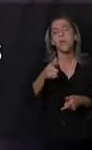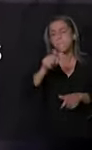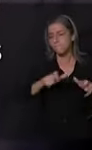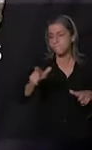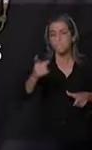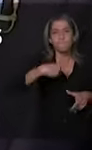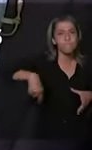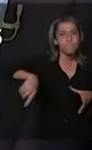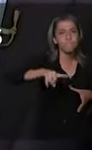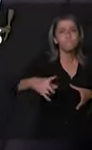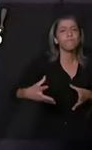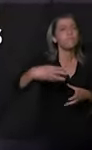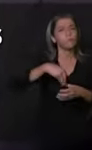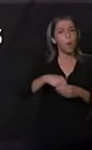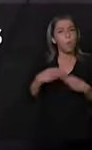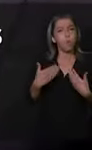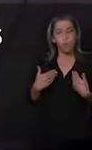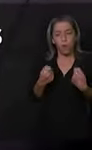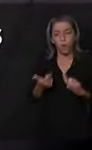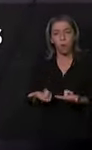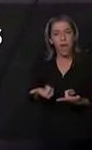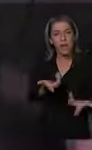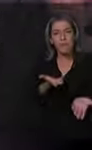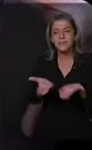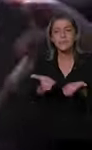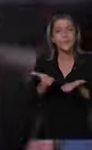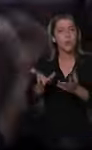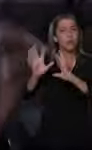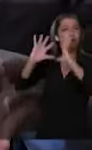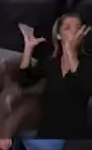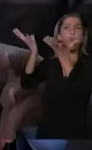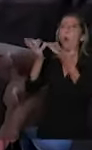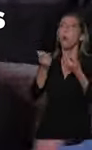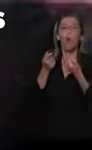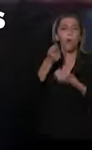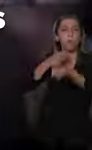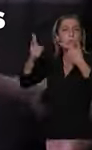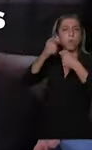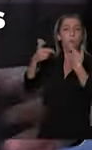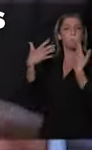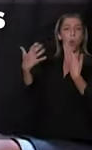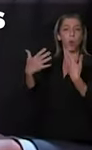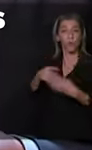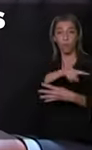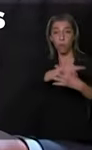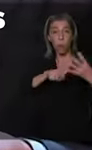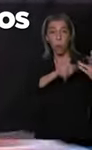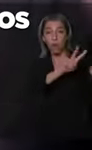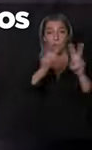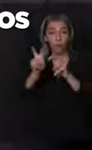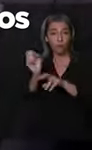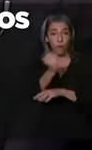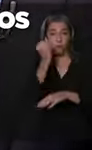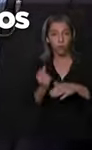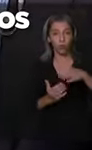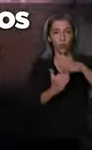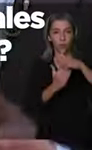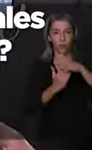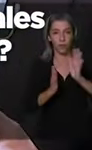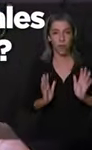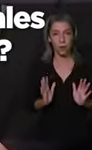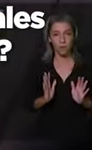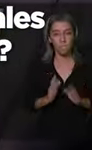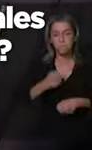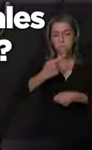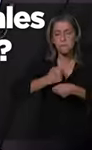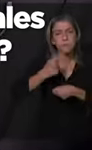de ser proveedores de servicios intelectuales mundiales en paralelo cuatro temas centrales Quiénes son los principales